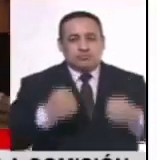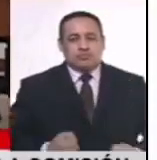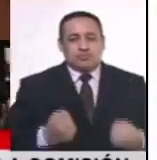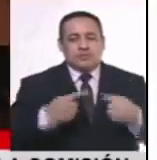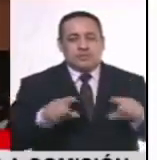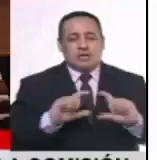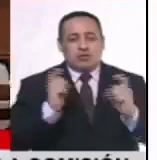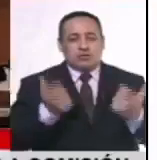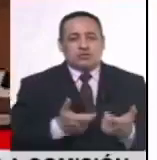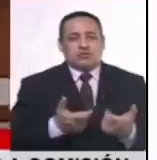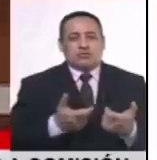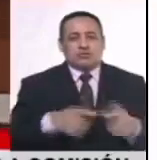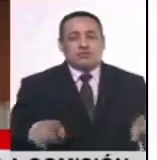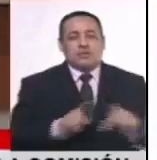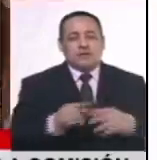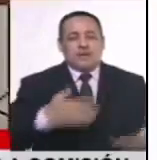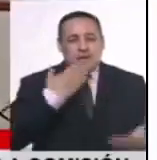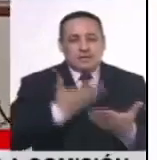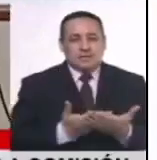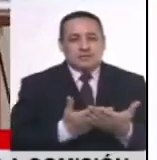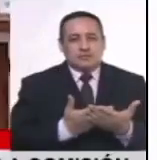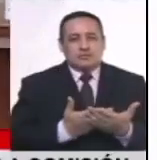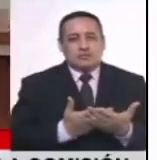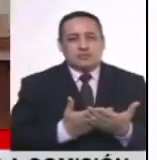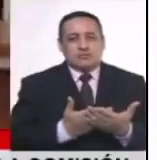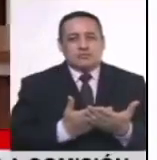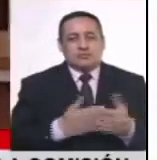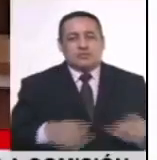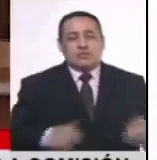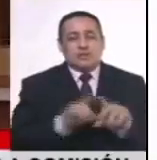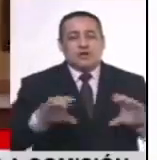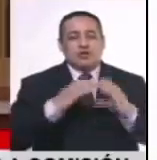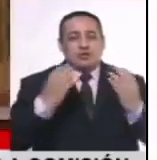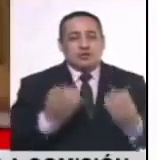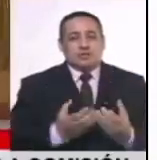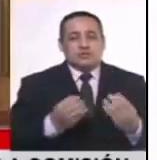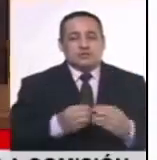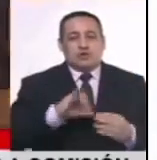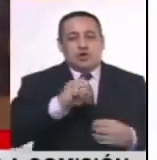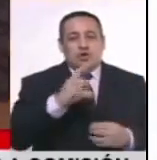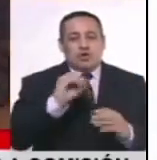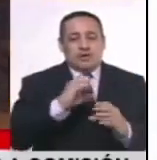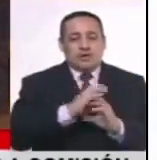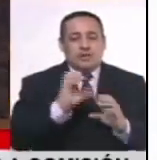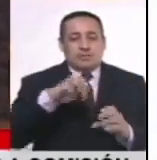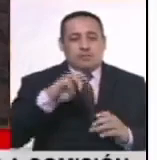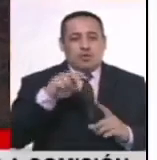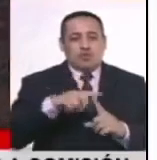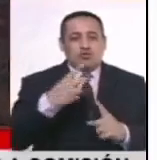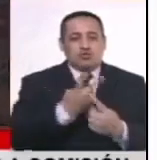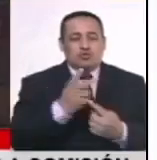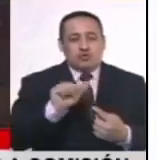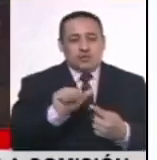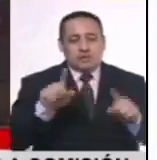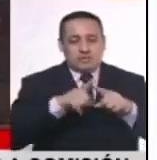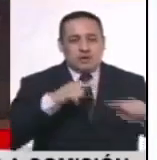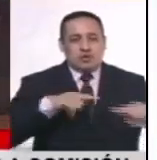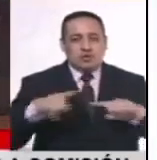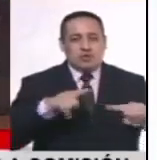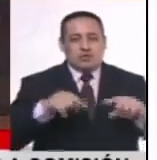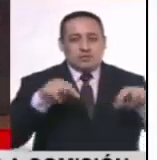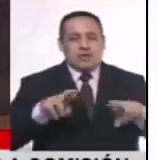esta comisión, agradeciendo al congresista Jorge Montoya Manrique, coordinador del